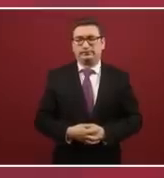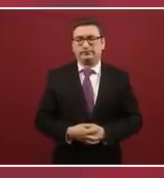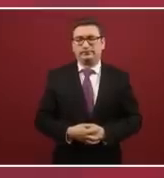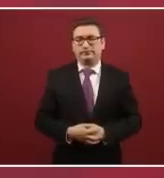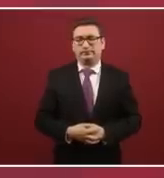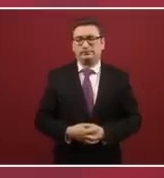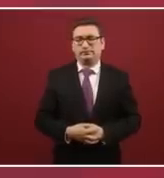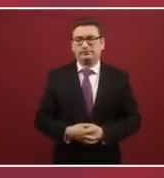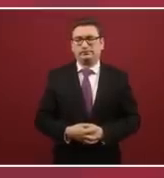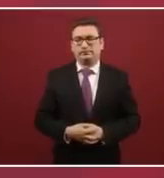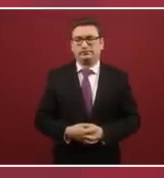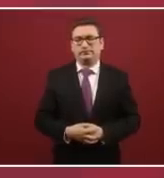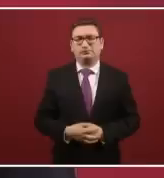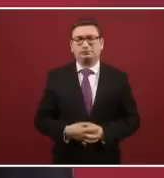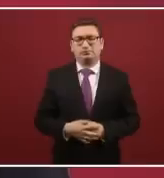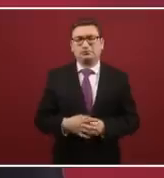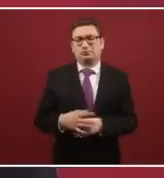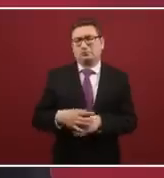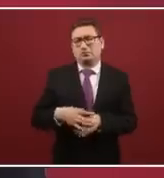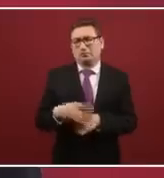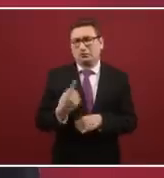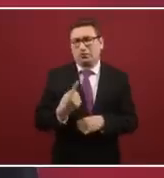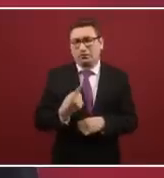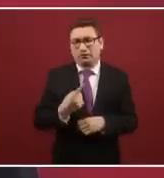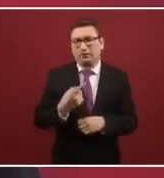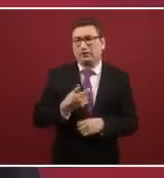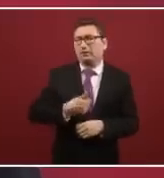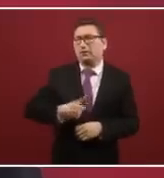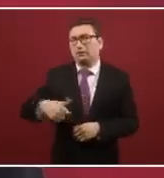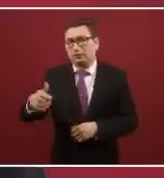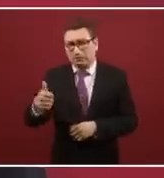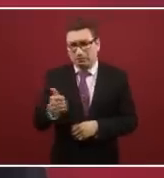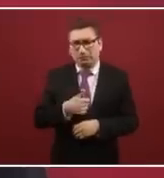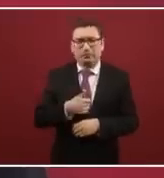porque me evito el tráfico.